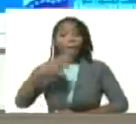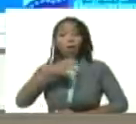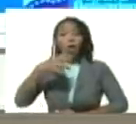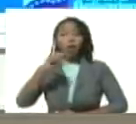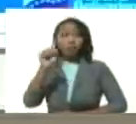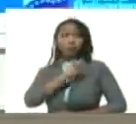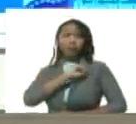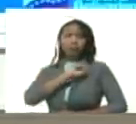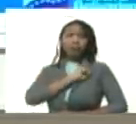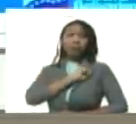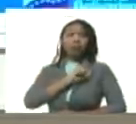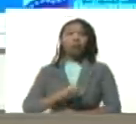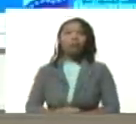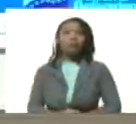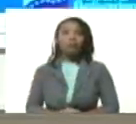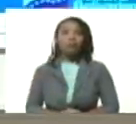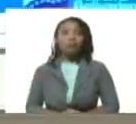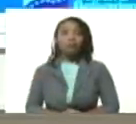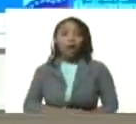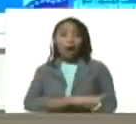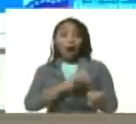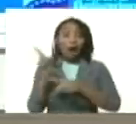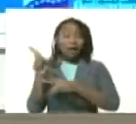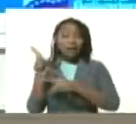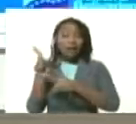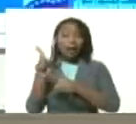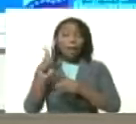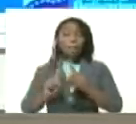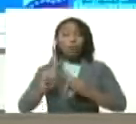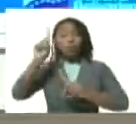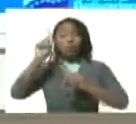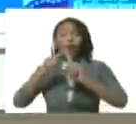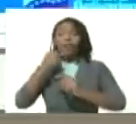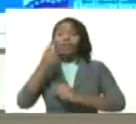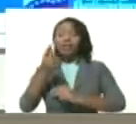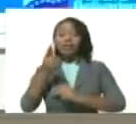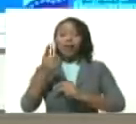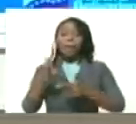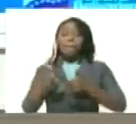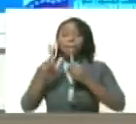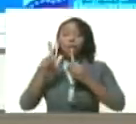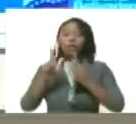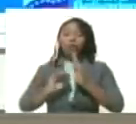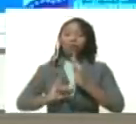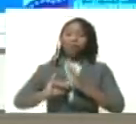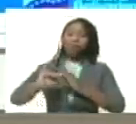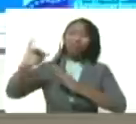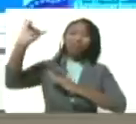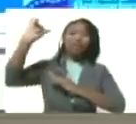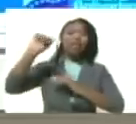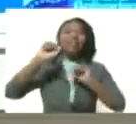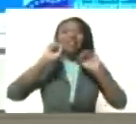xenofobia. Este barómetro dice que se registró un aumento de